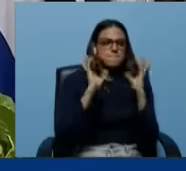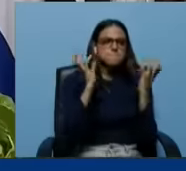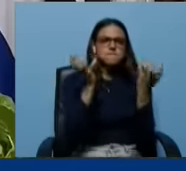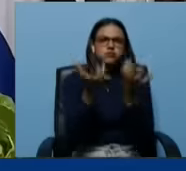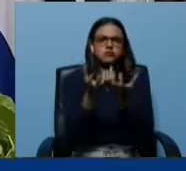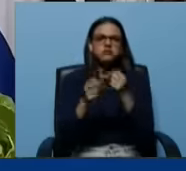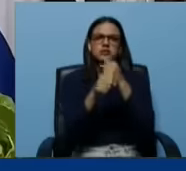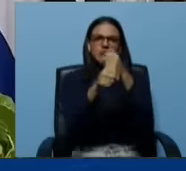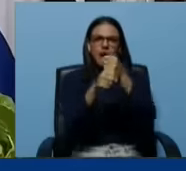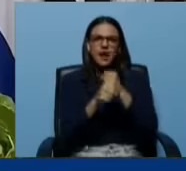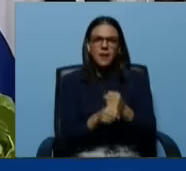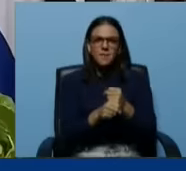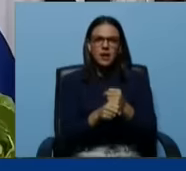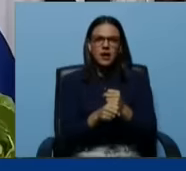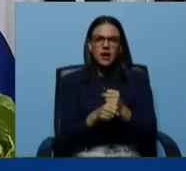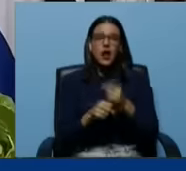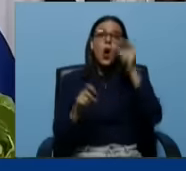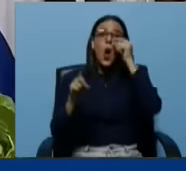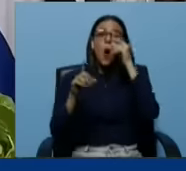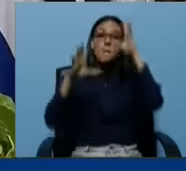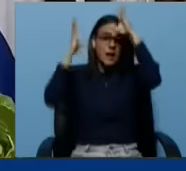en combinación con el embajador Yang,